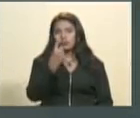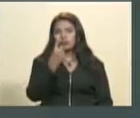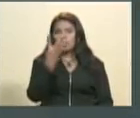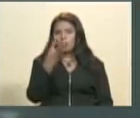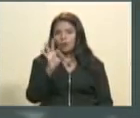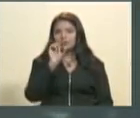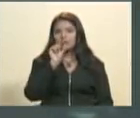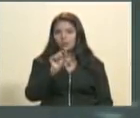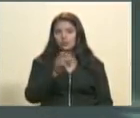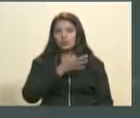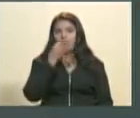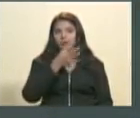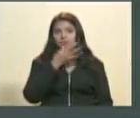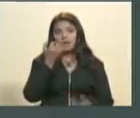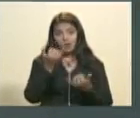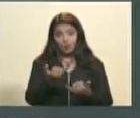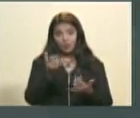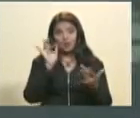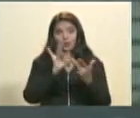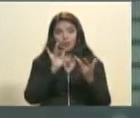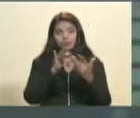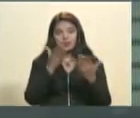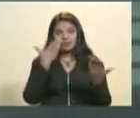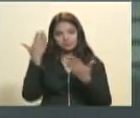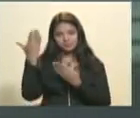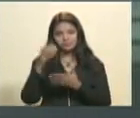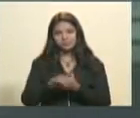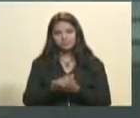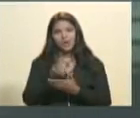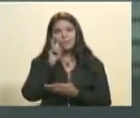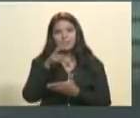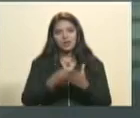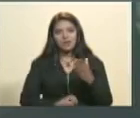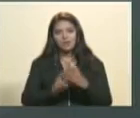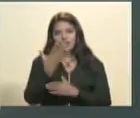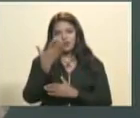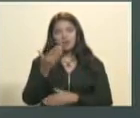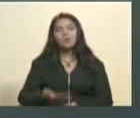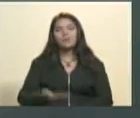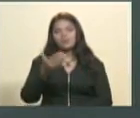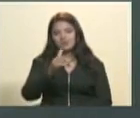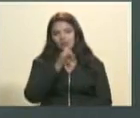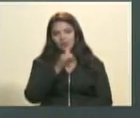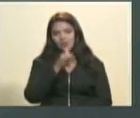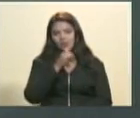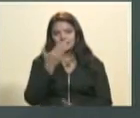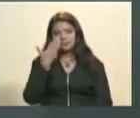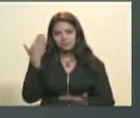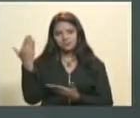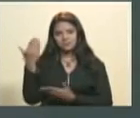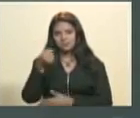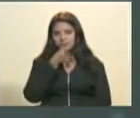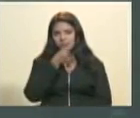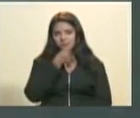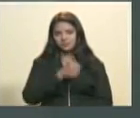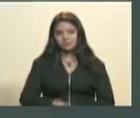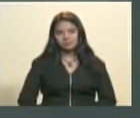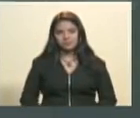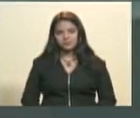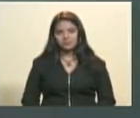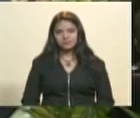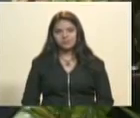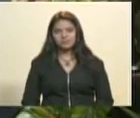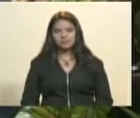40 minutos de la tarde. A esta hora nos vamos a enlazar directamente con Palacio de Miraflores. Importante información que nos trae nuestro compañero Jesús Manzanares.